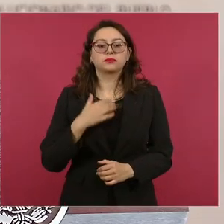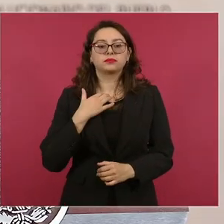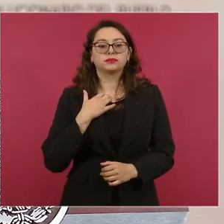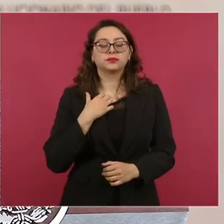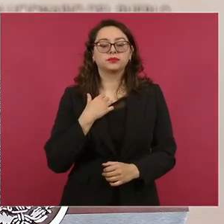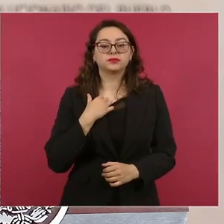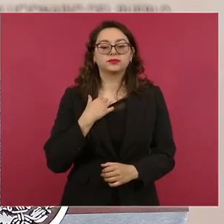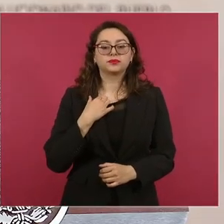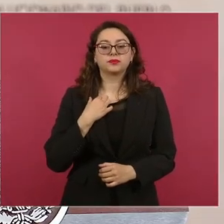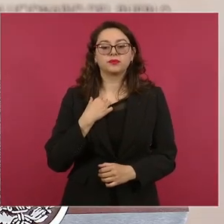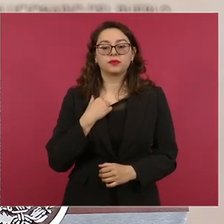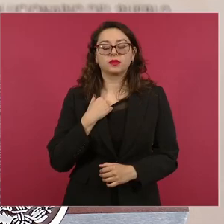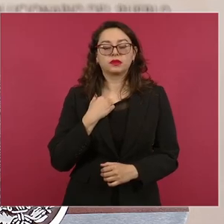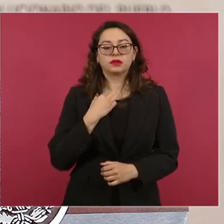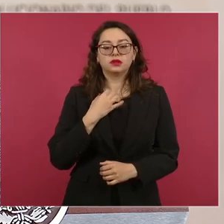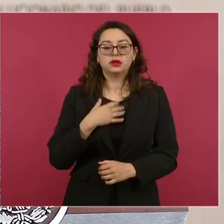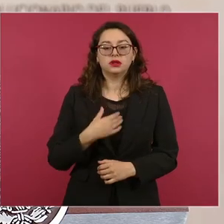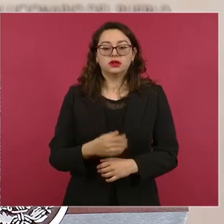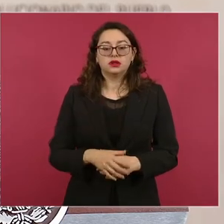una agenda